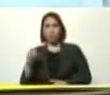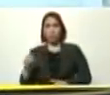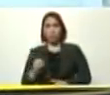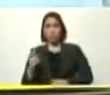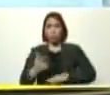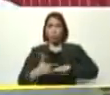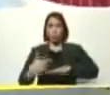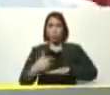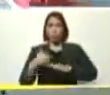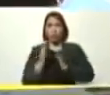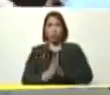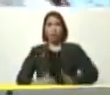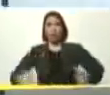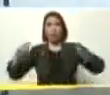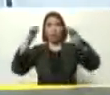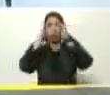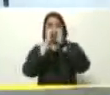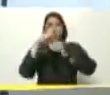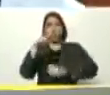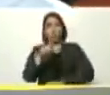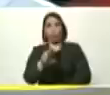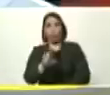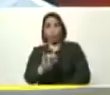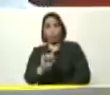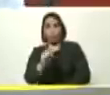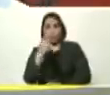de Anzoátegui, Luis José Marcano,